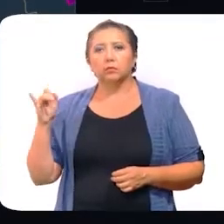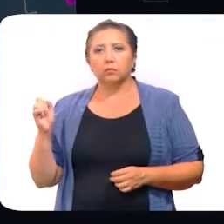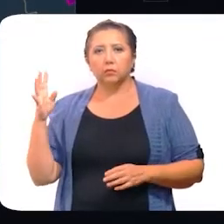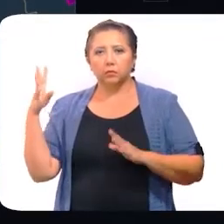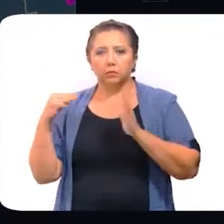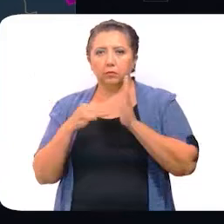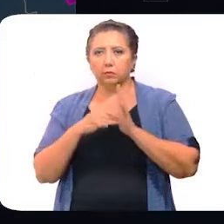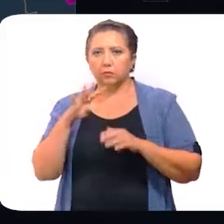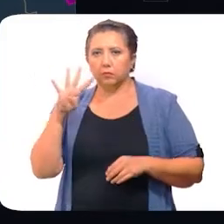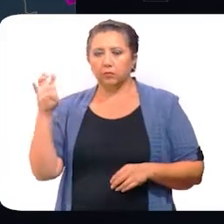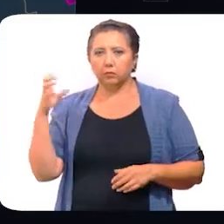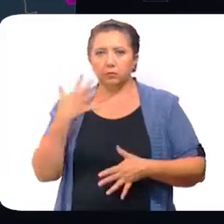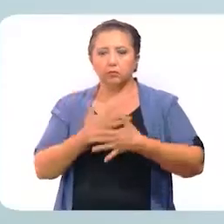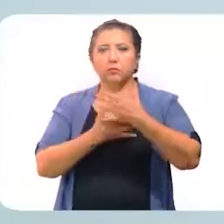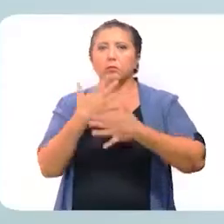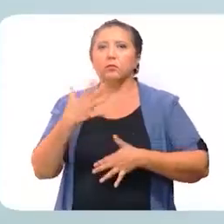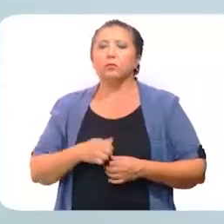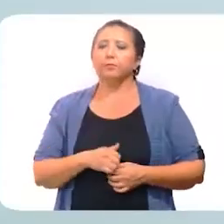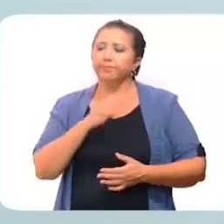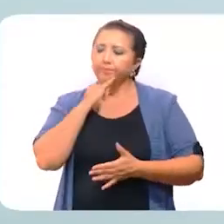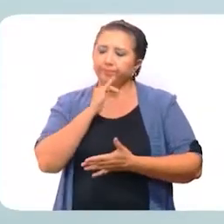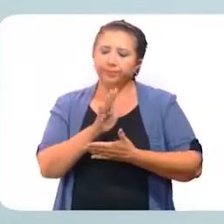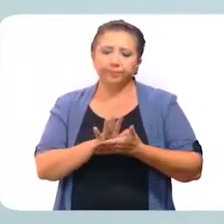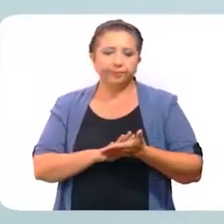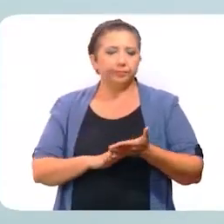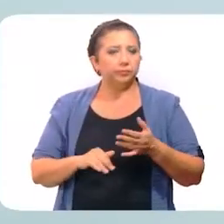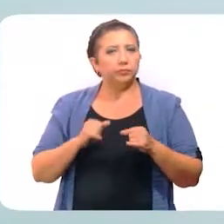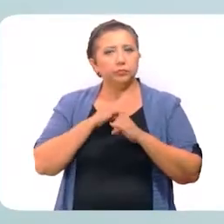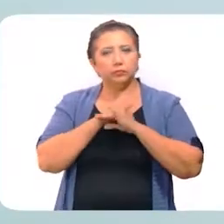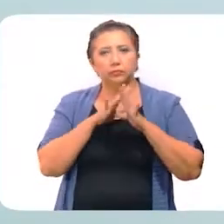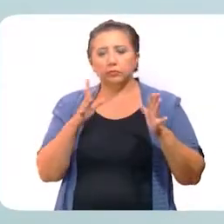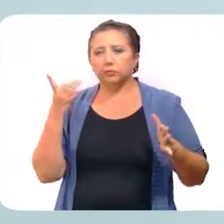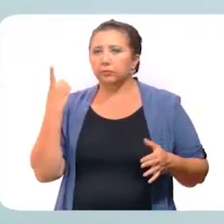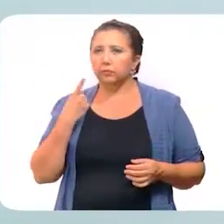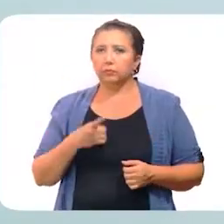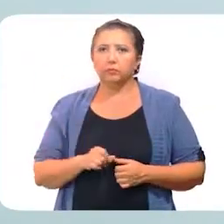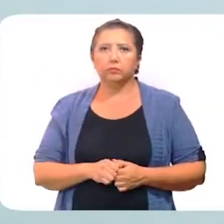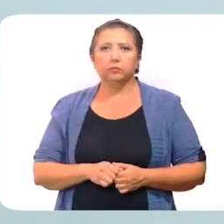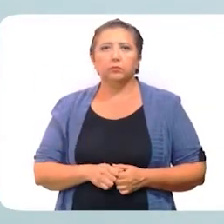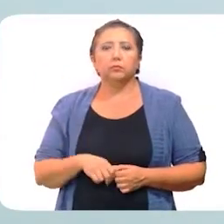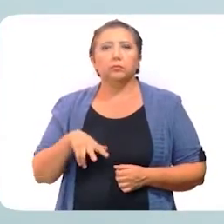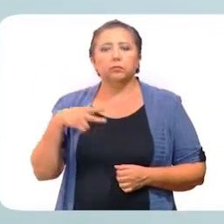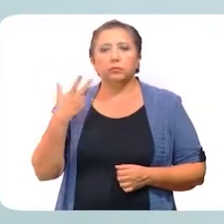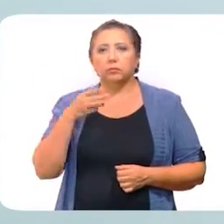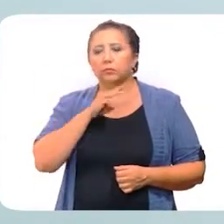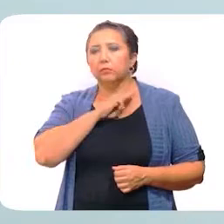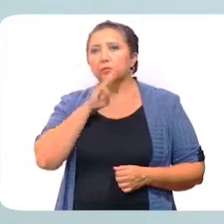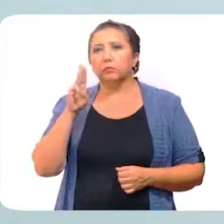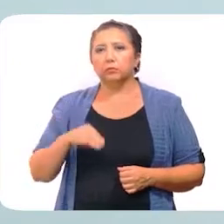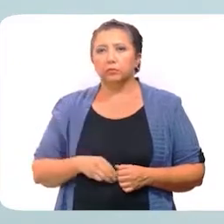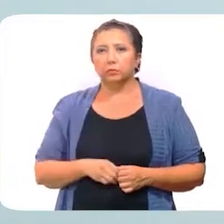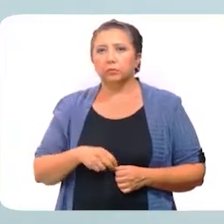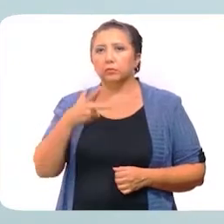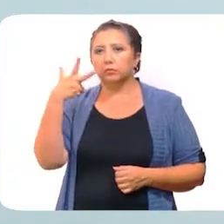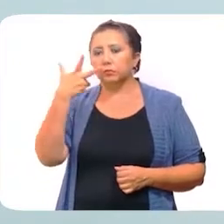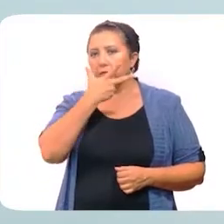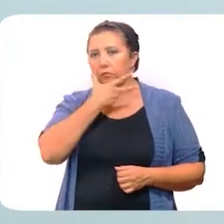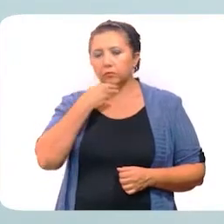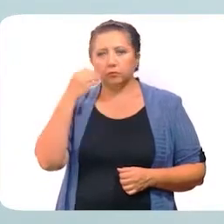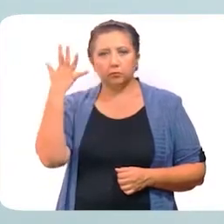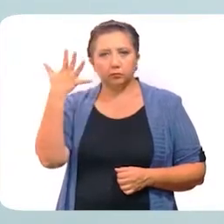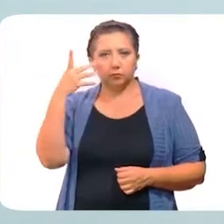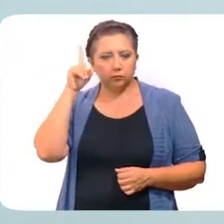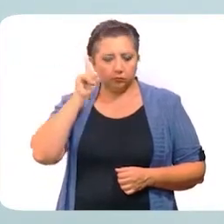poniente 4,415. Lamentablemente, en este parte médico informamos de 13 fallecimientos. Son 8 hombres y